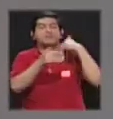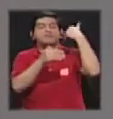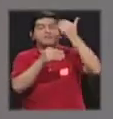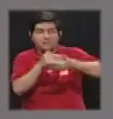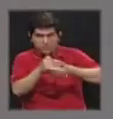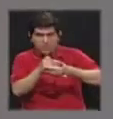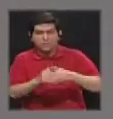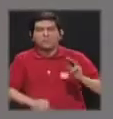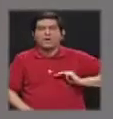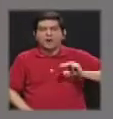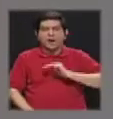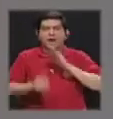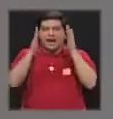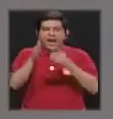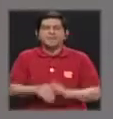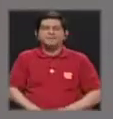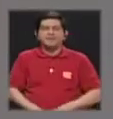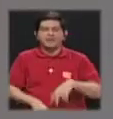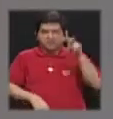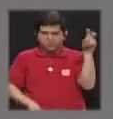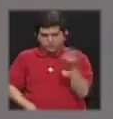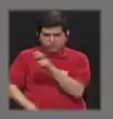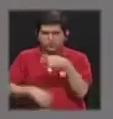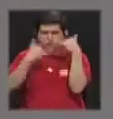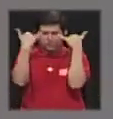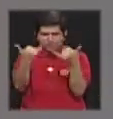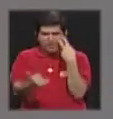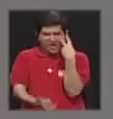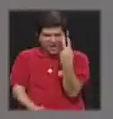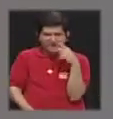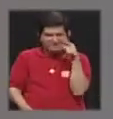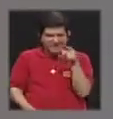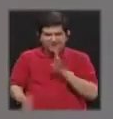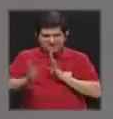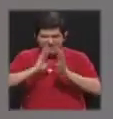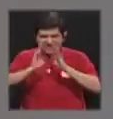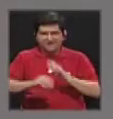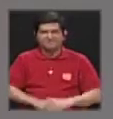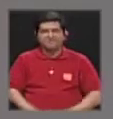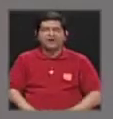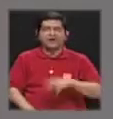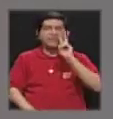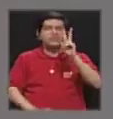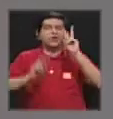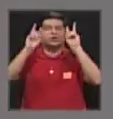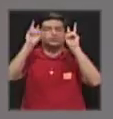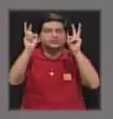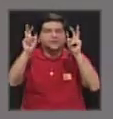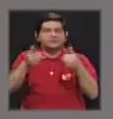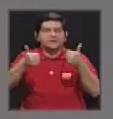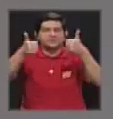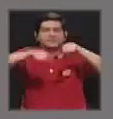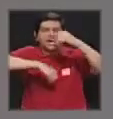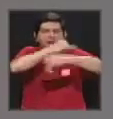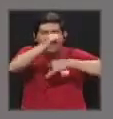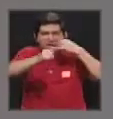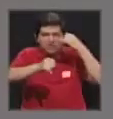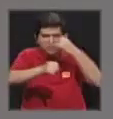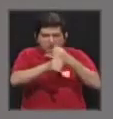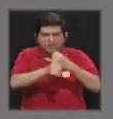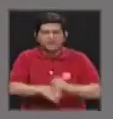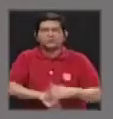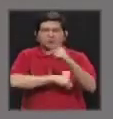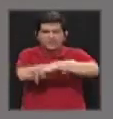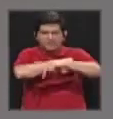posteriormente, al Ministro de Obras Públicas y Transportes, una vez que vimos que se hablaba que tenía dos temas, uh-huh, un convenio internacional entre países y